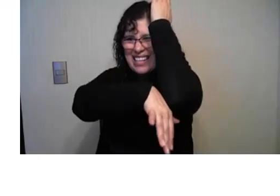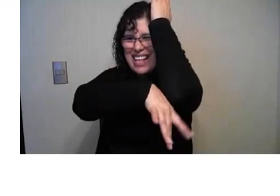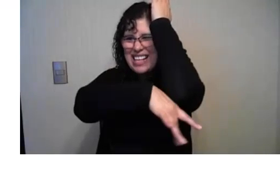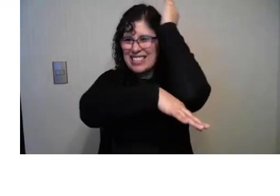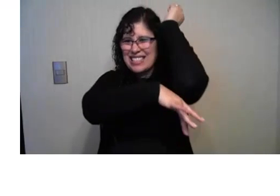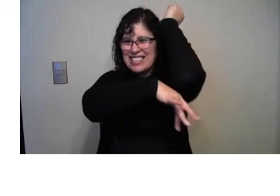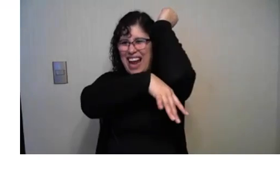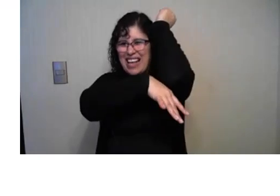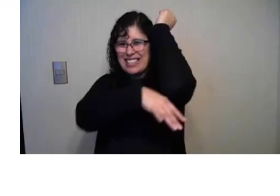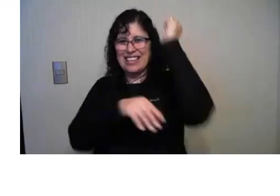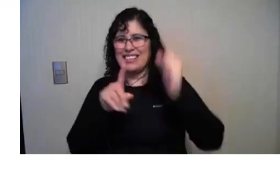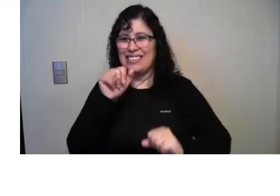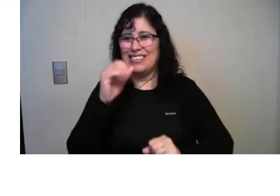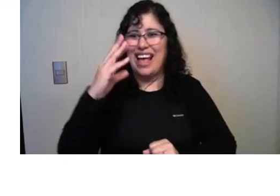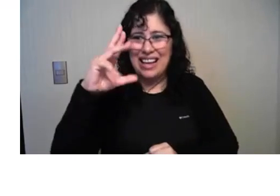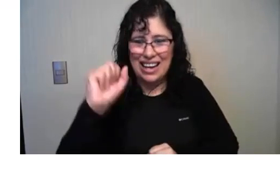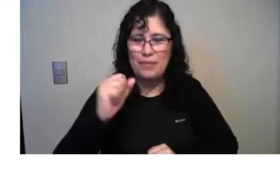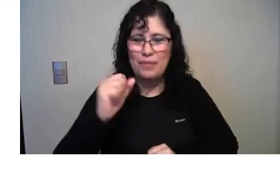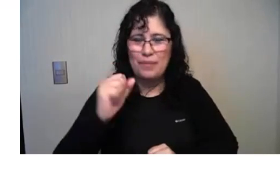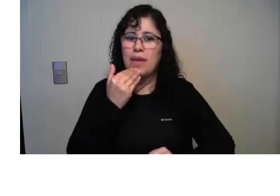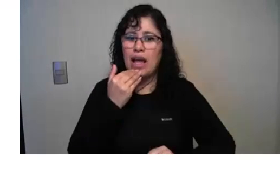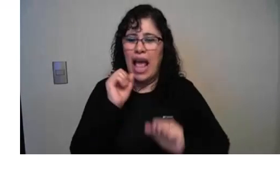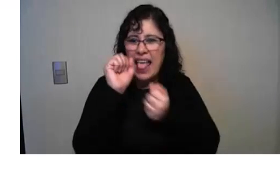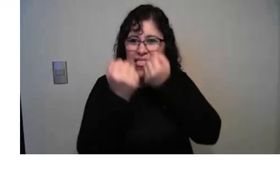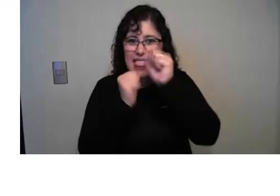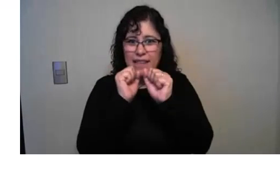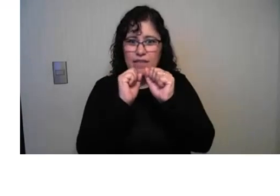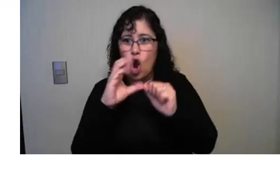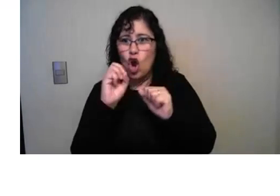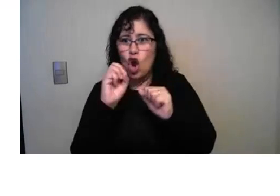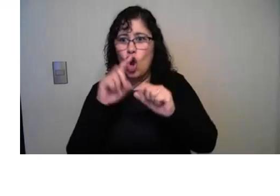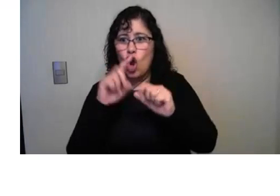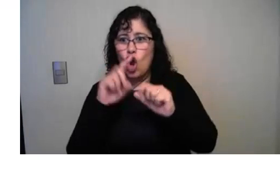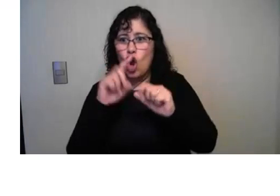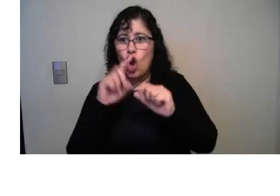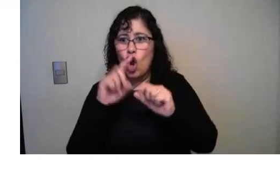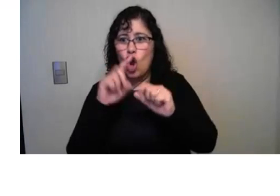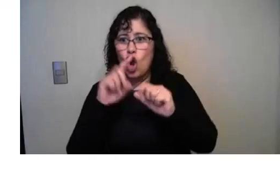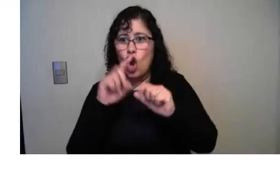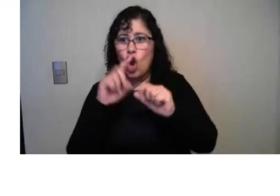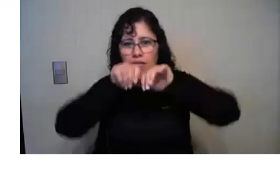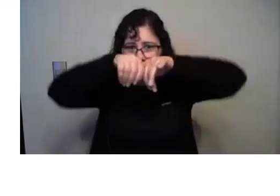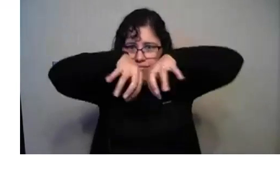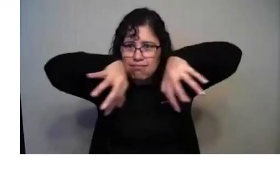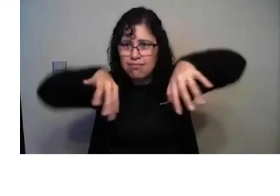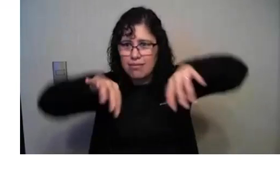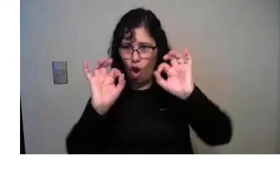y el nervio coxigio, que van buscando, recuerden, la salida de los forámenes